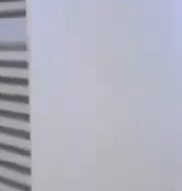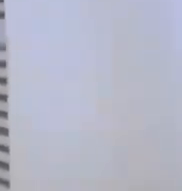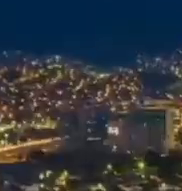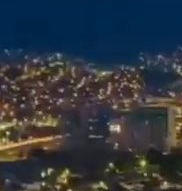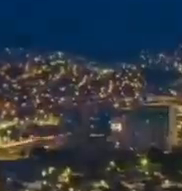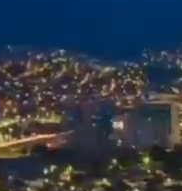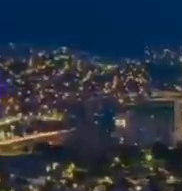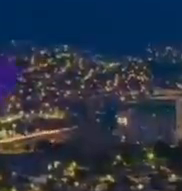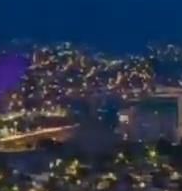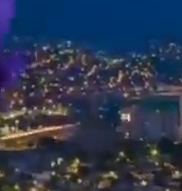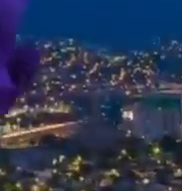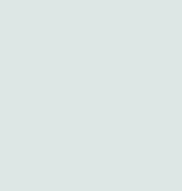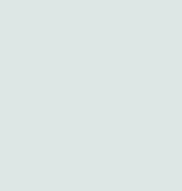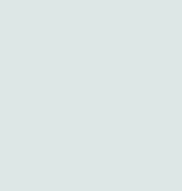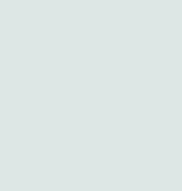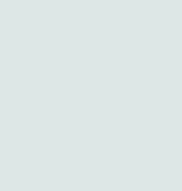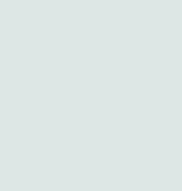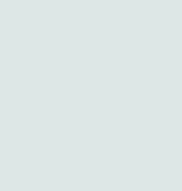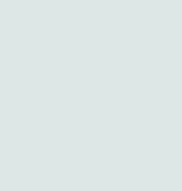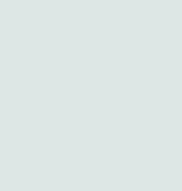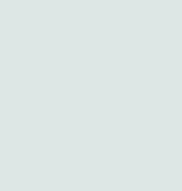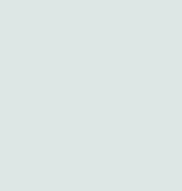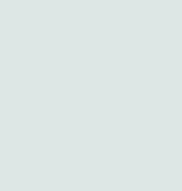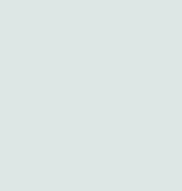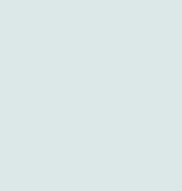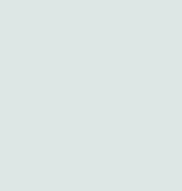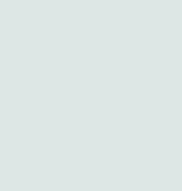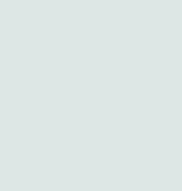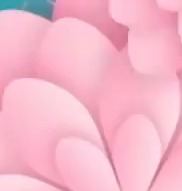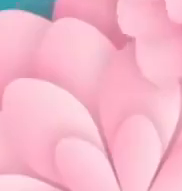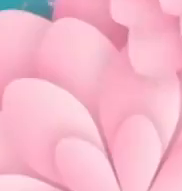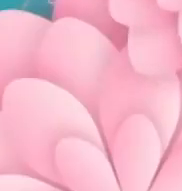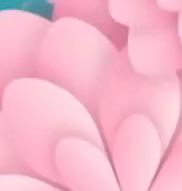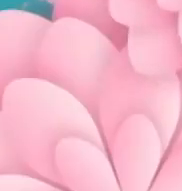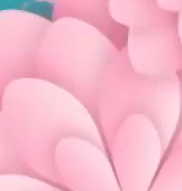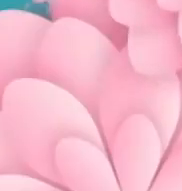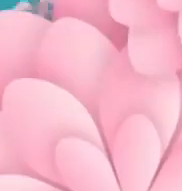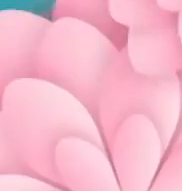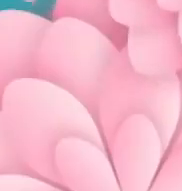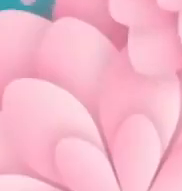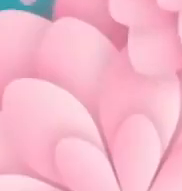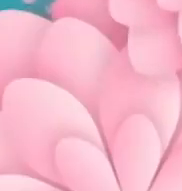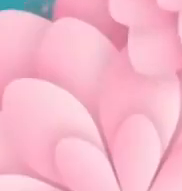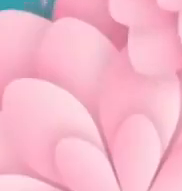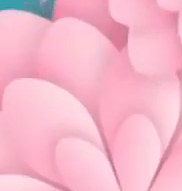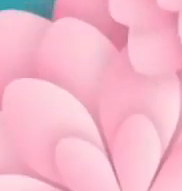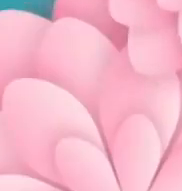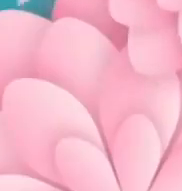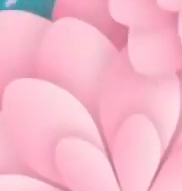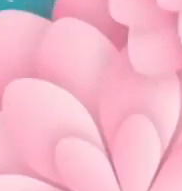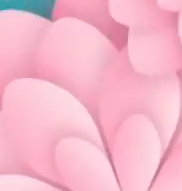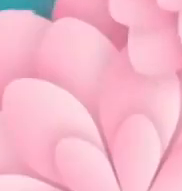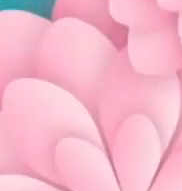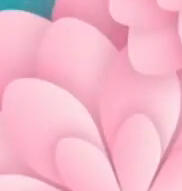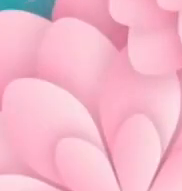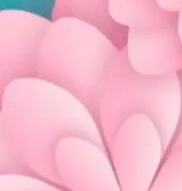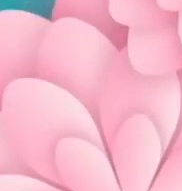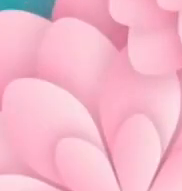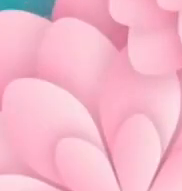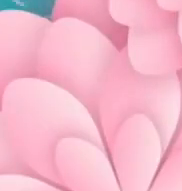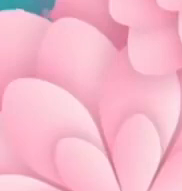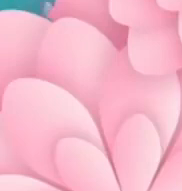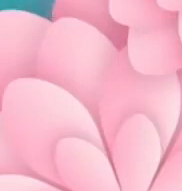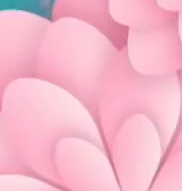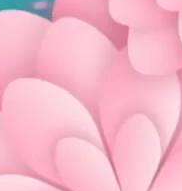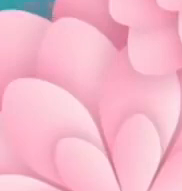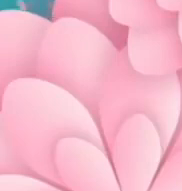Esta es la mirada diferente. Gobierno de Nuevo León. Celebrando a mamá desde casa, con las